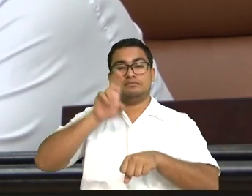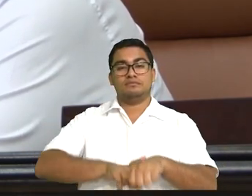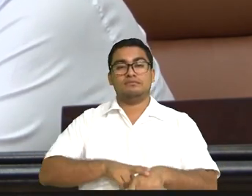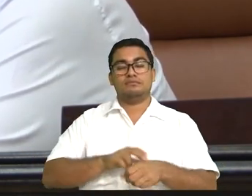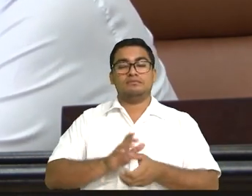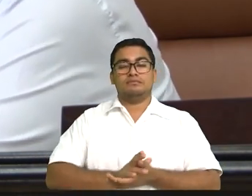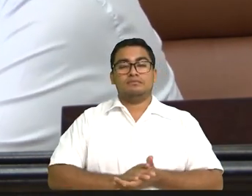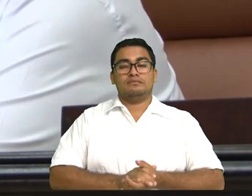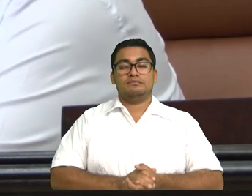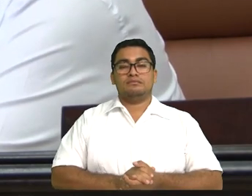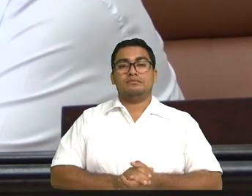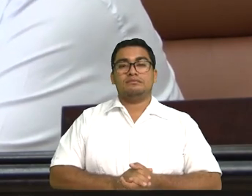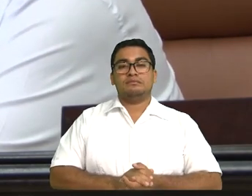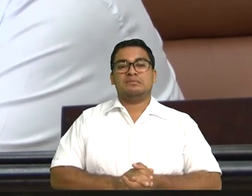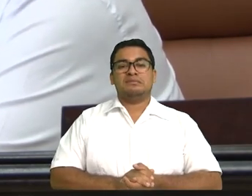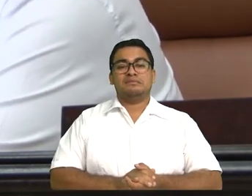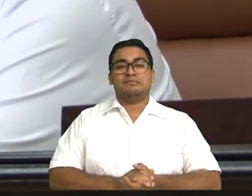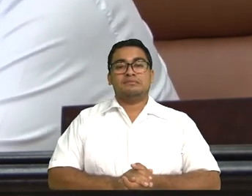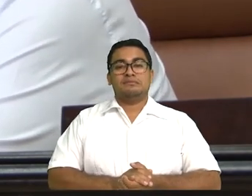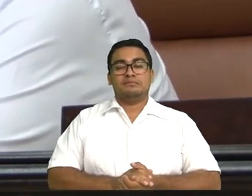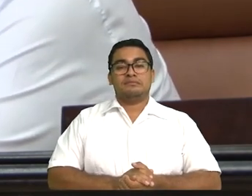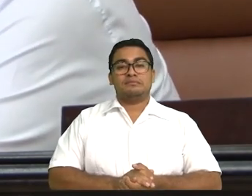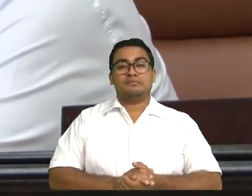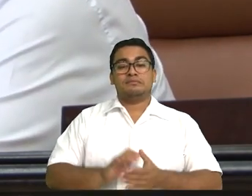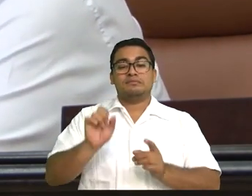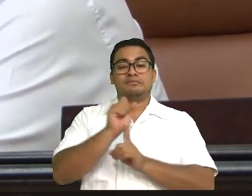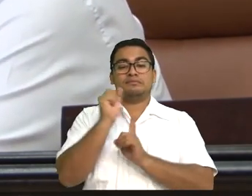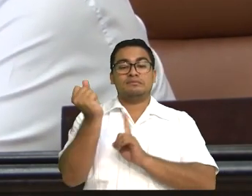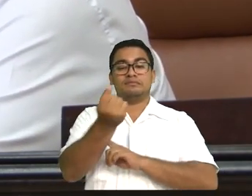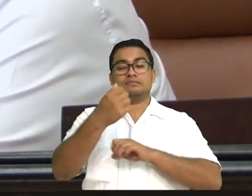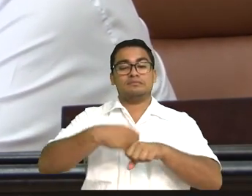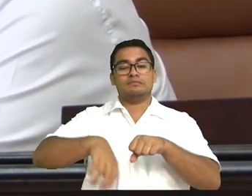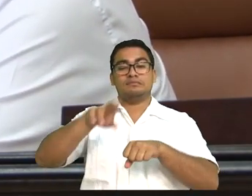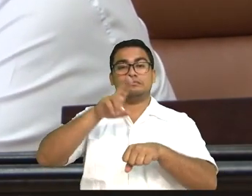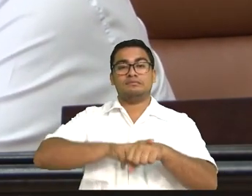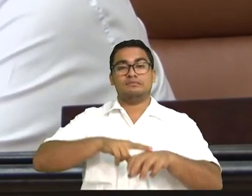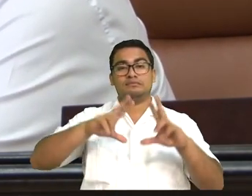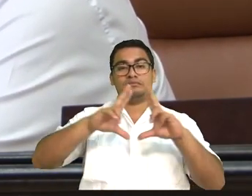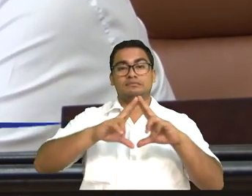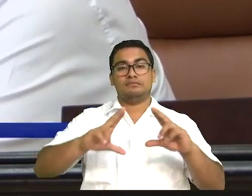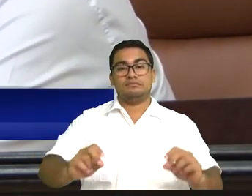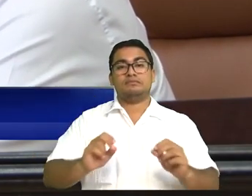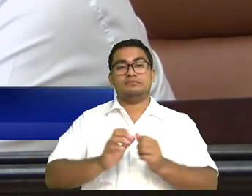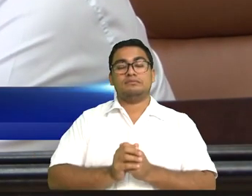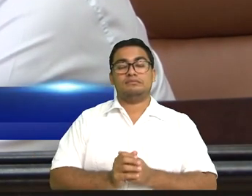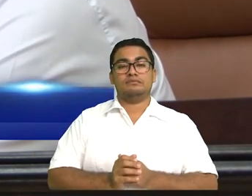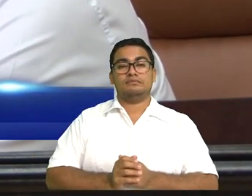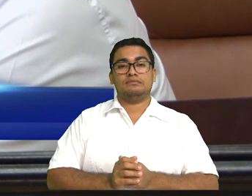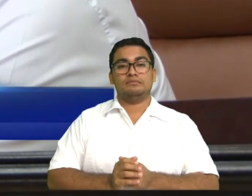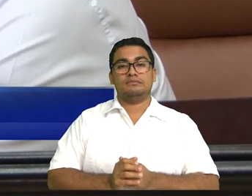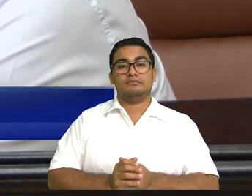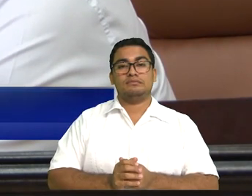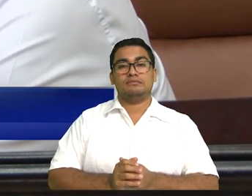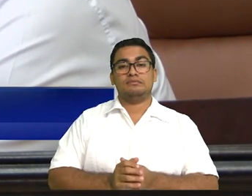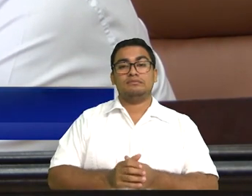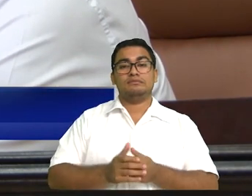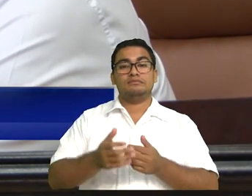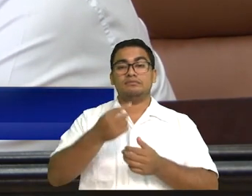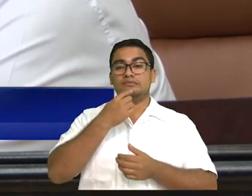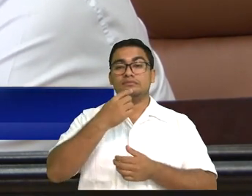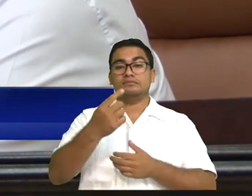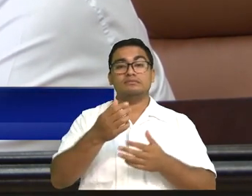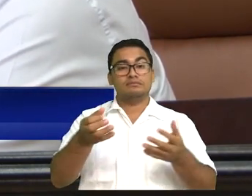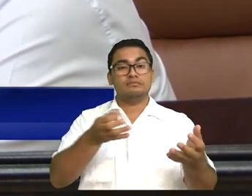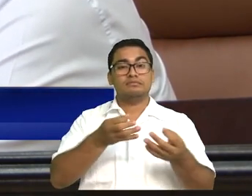Asamblea Nacional. La Asamblea Nacional de la República de Nicaragua expresa sus